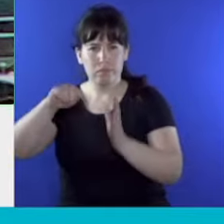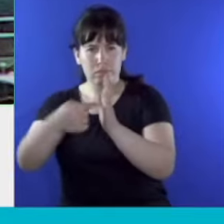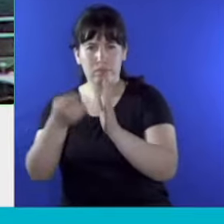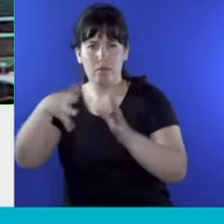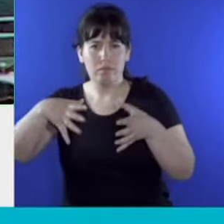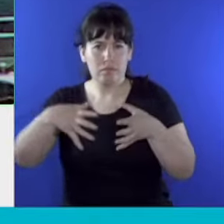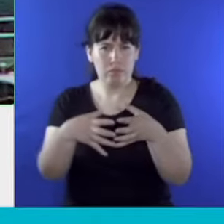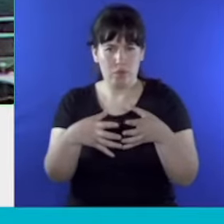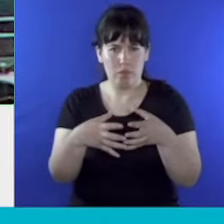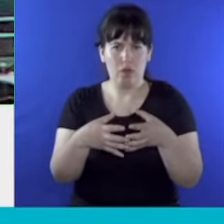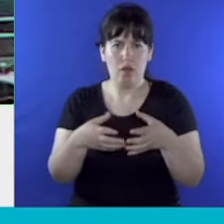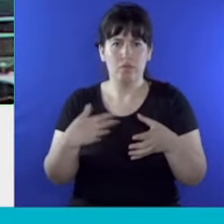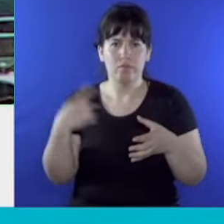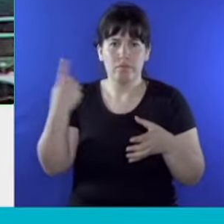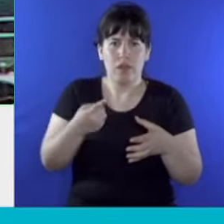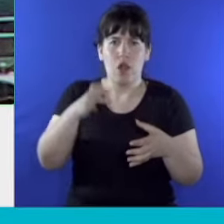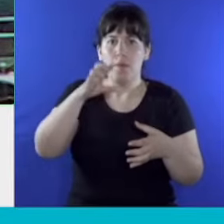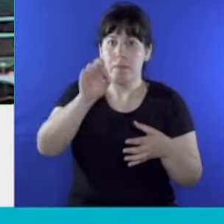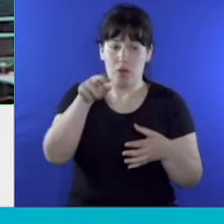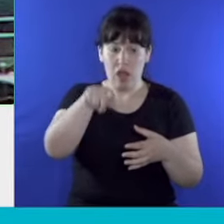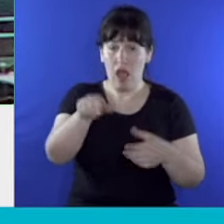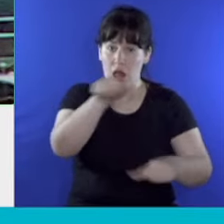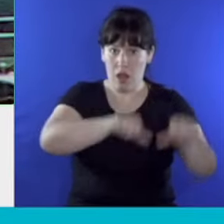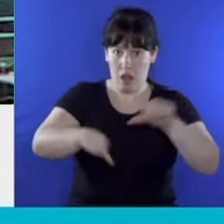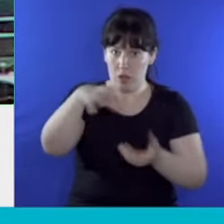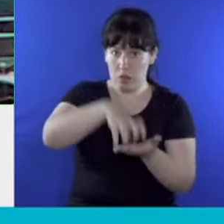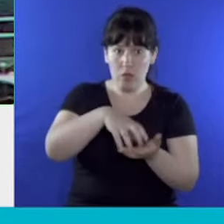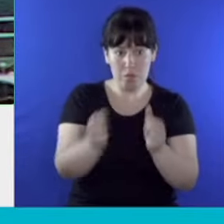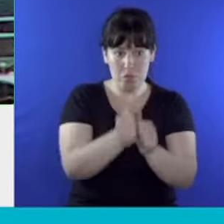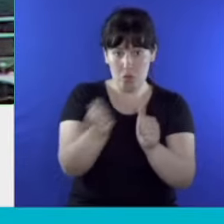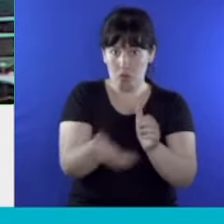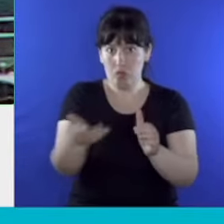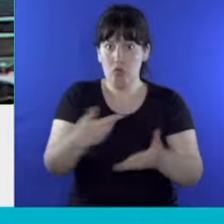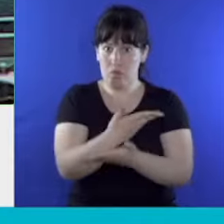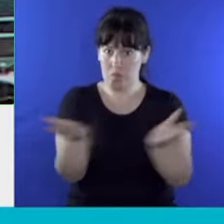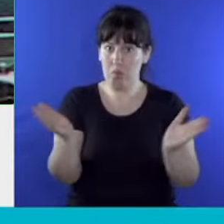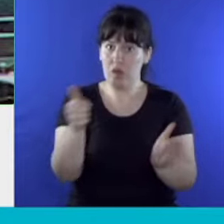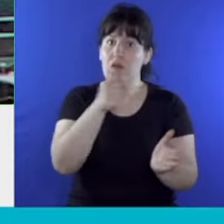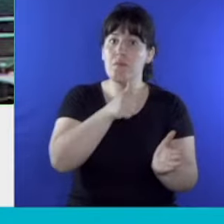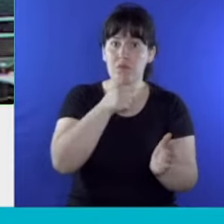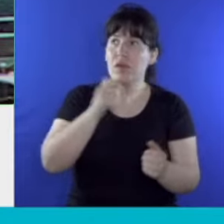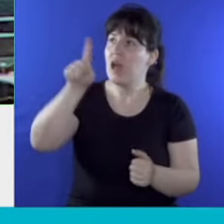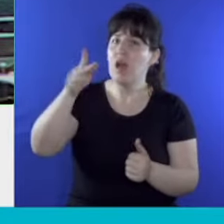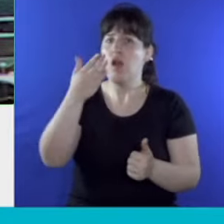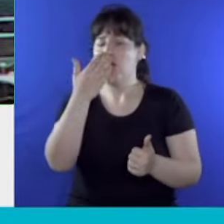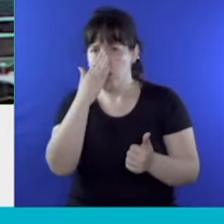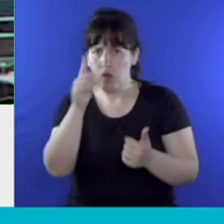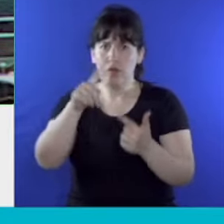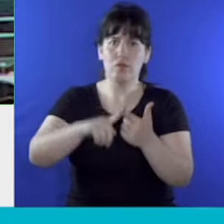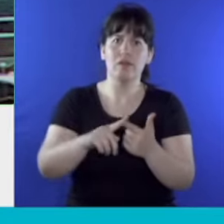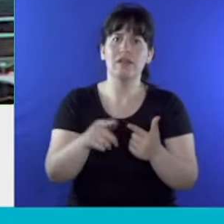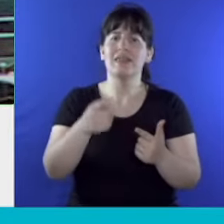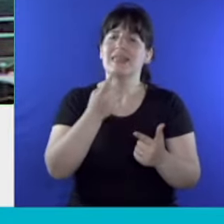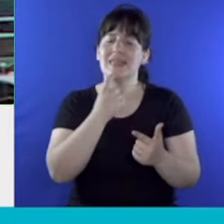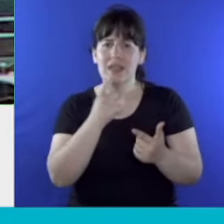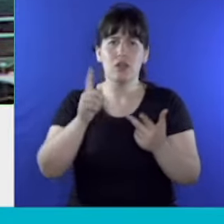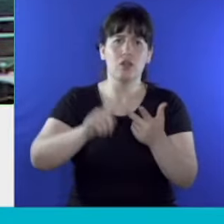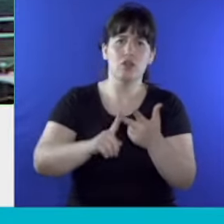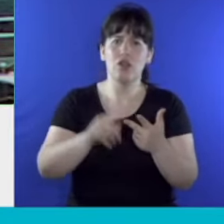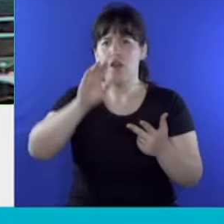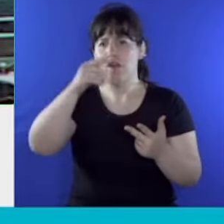tiene un laboratorio de producción pública de medicamentos. Hay en Córdoba, hay en San Luis, hay en Buenos Aires, hay en Santa Fe,